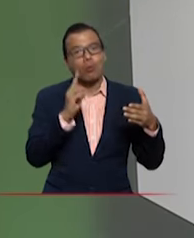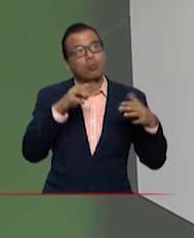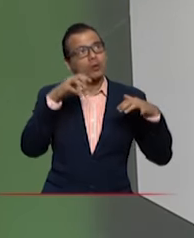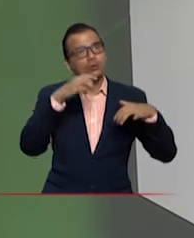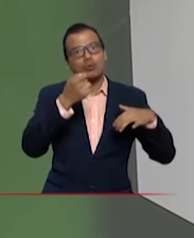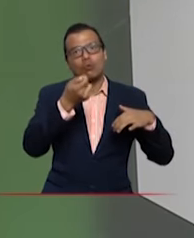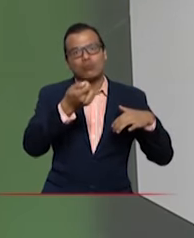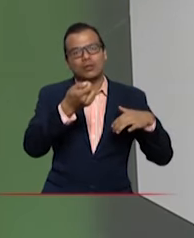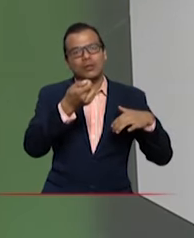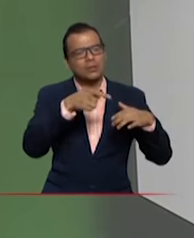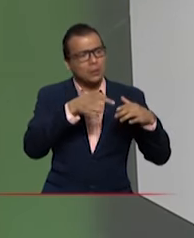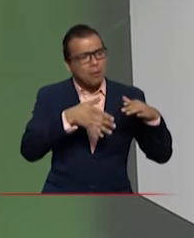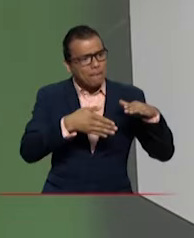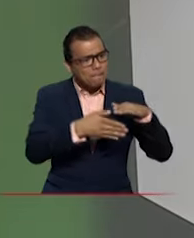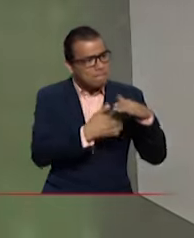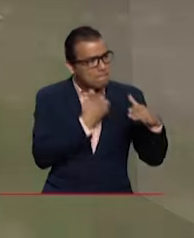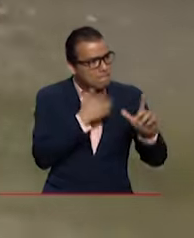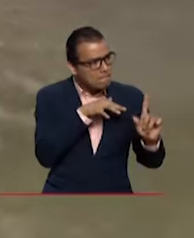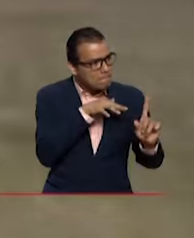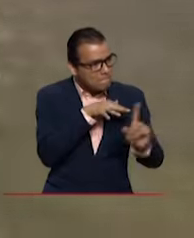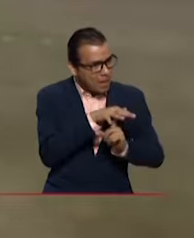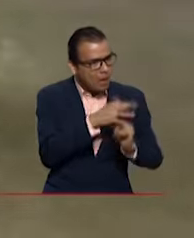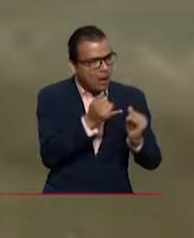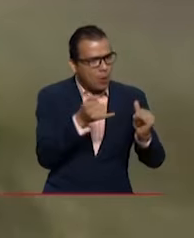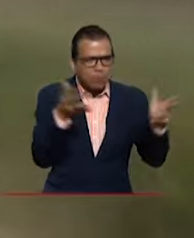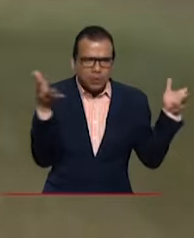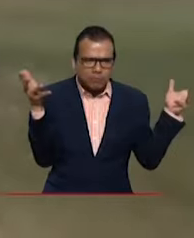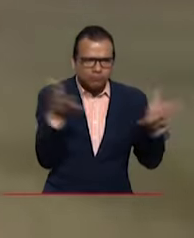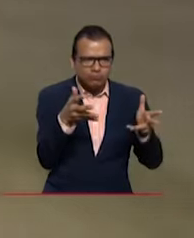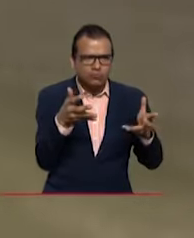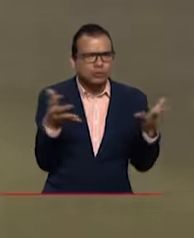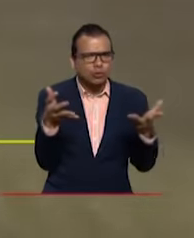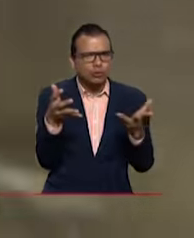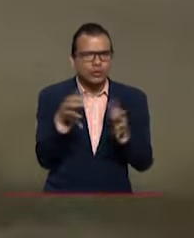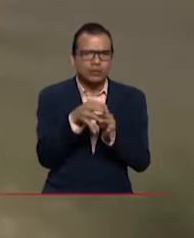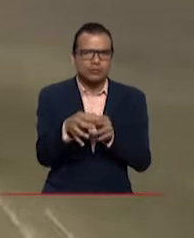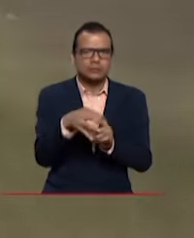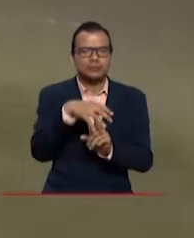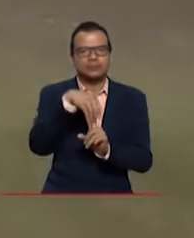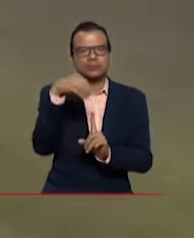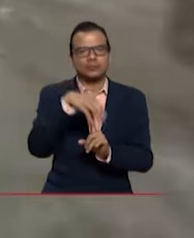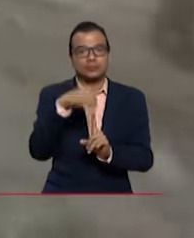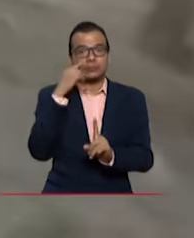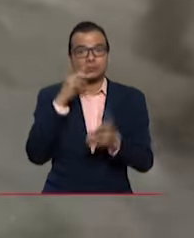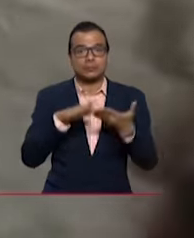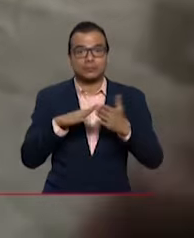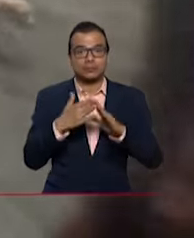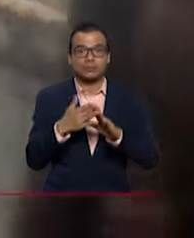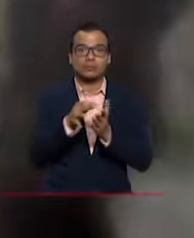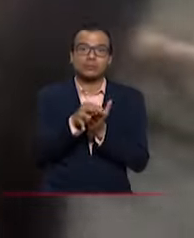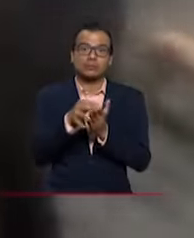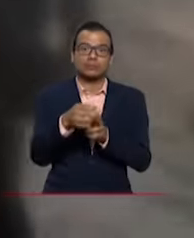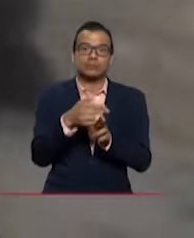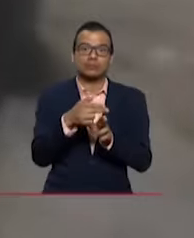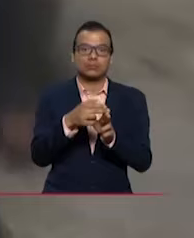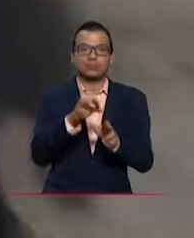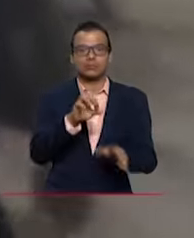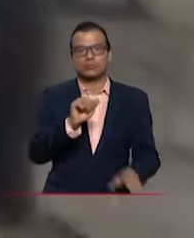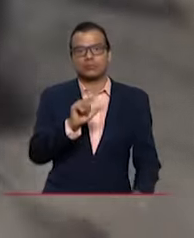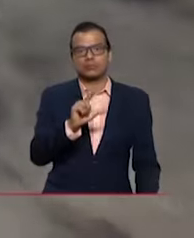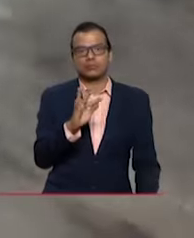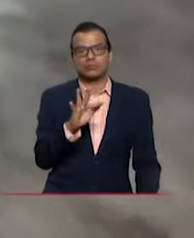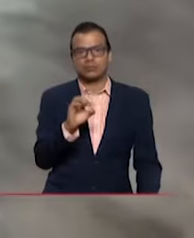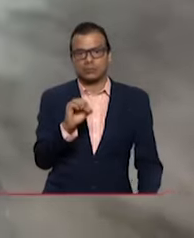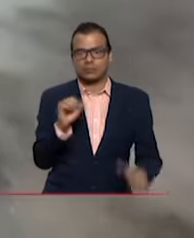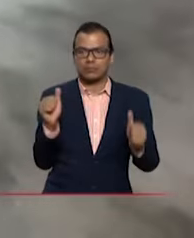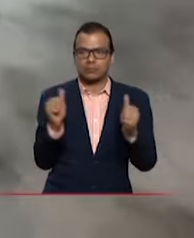el municipio de Andalucía. La comunidad del corregimiento El Salto en Andalucía y la CBC rescataron los